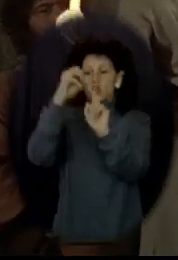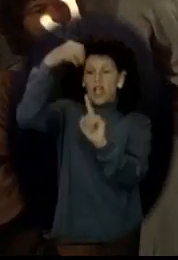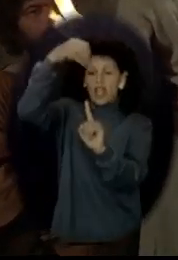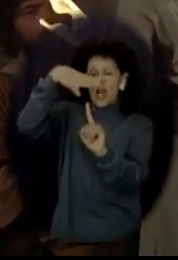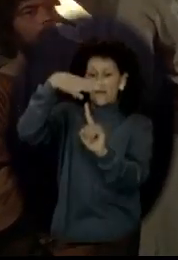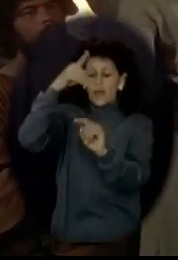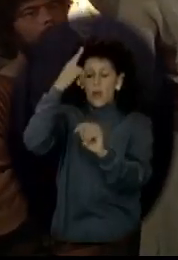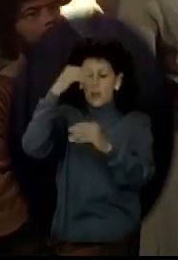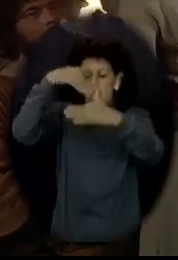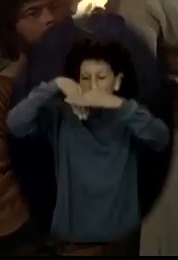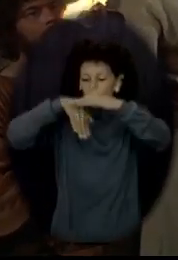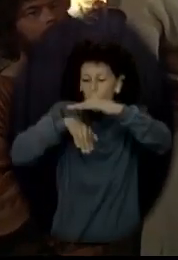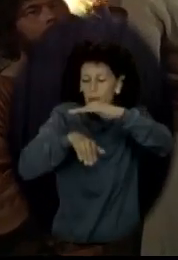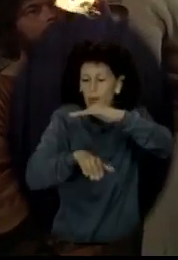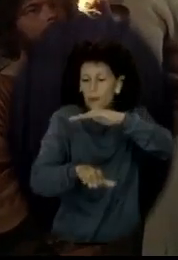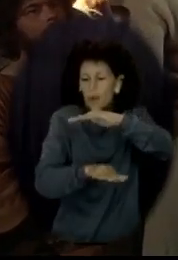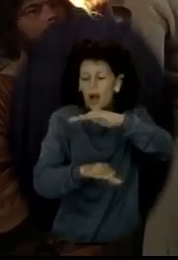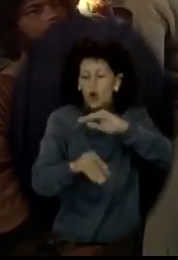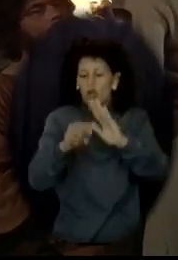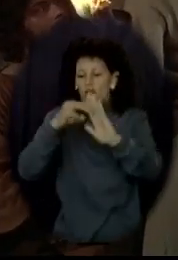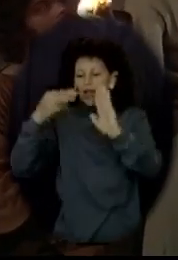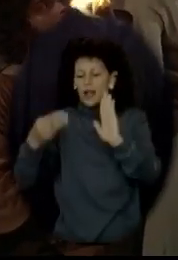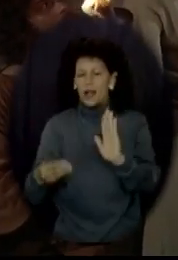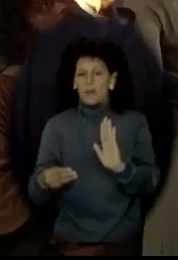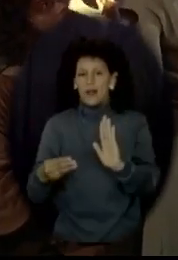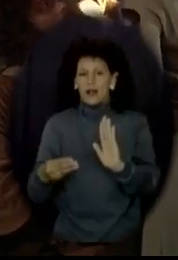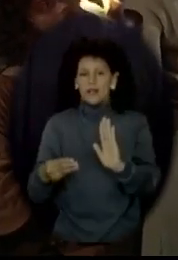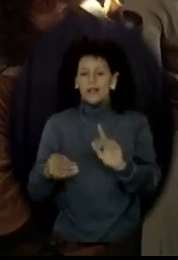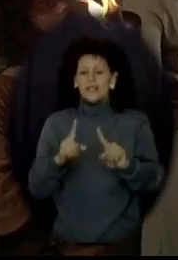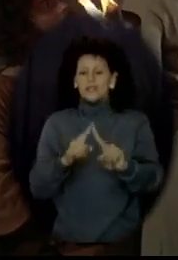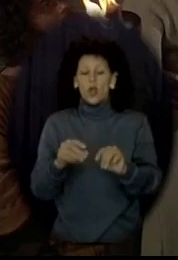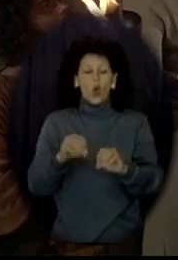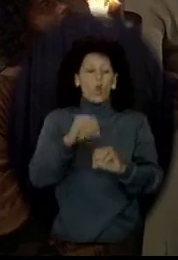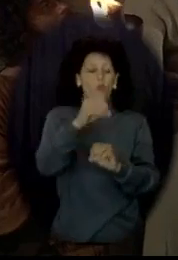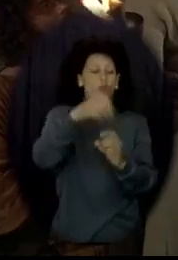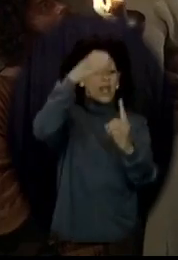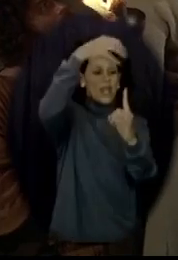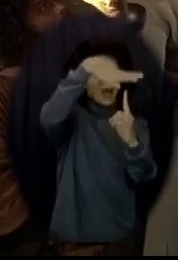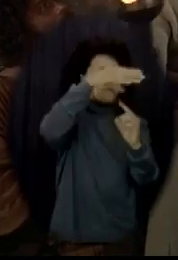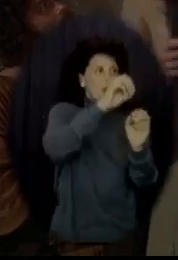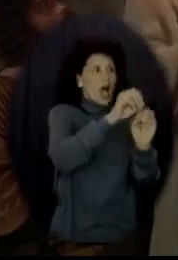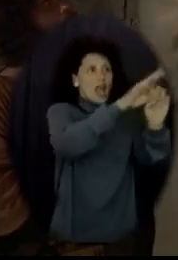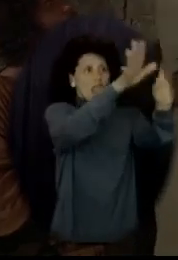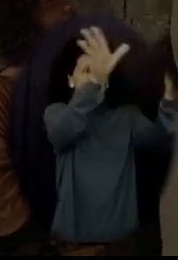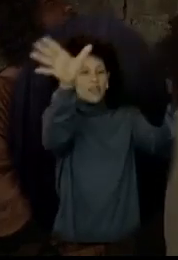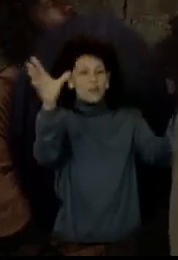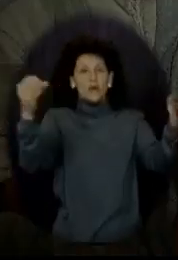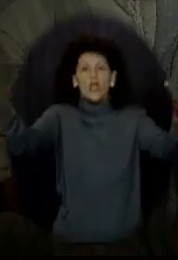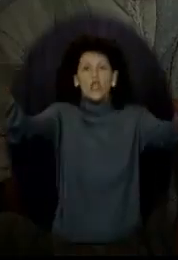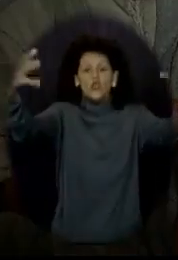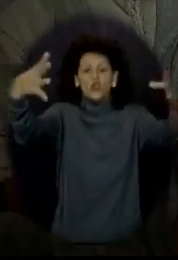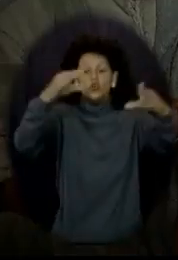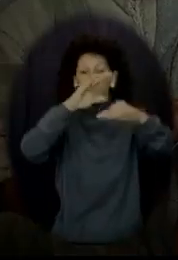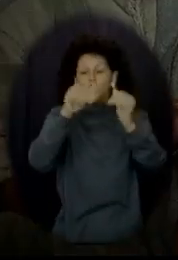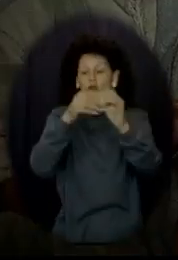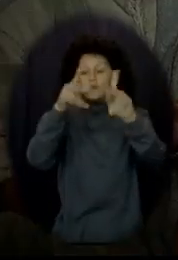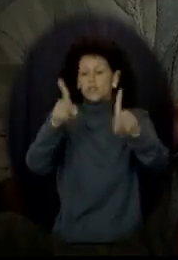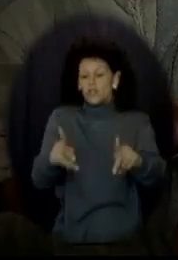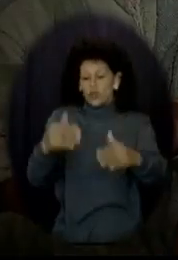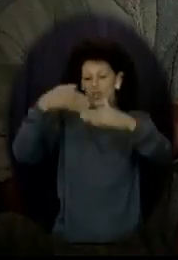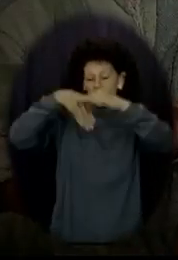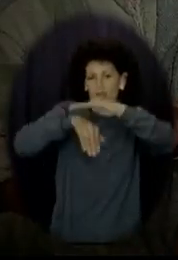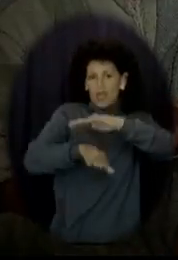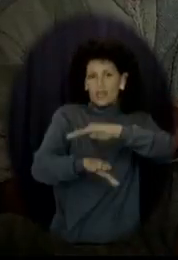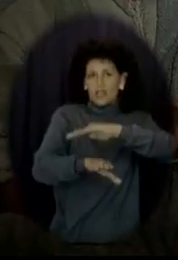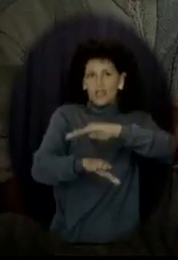Nadie enciende una luz para cubrirla o ponerla debajo de la cama, sino que la pone en alto para que alumbre